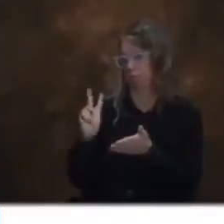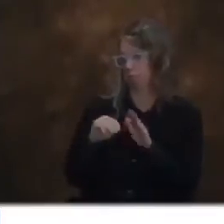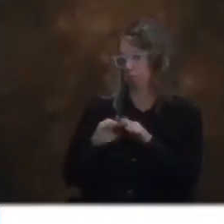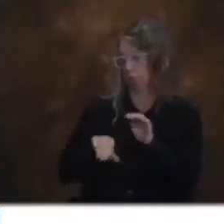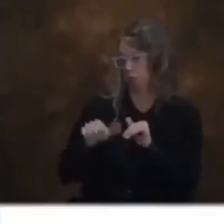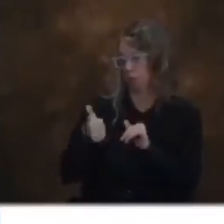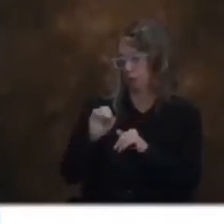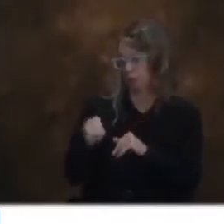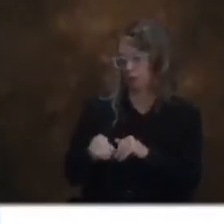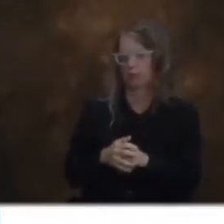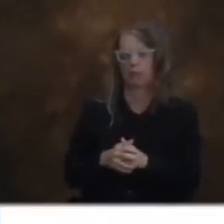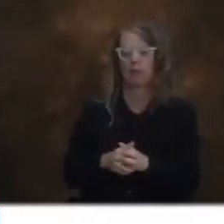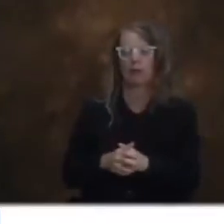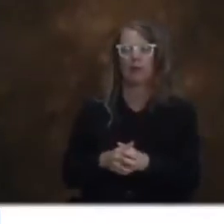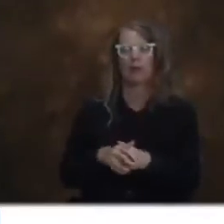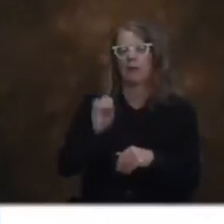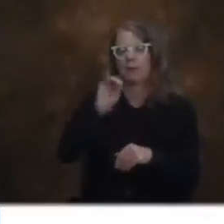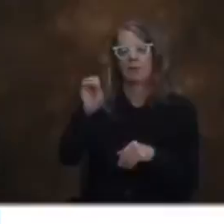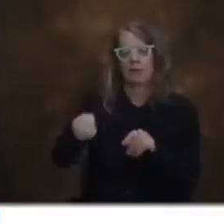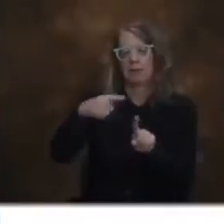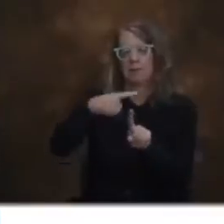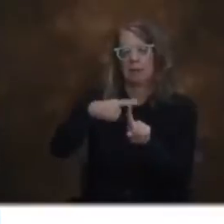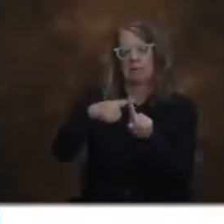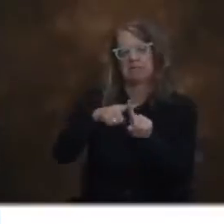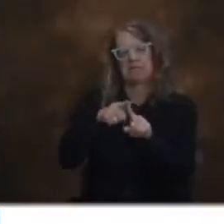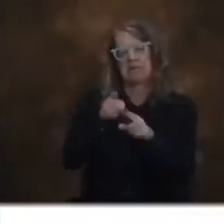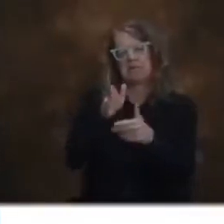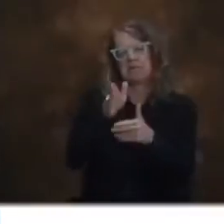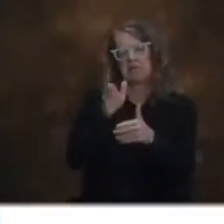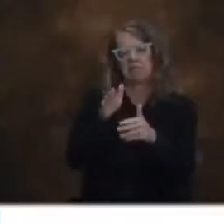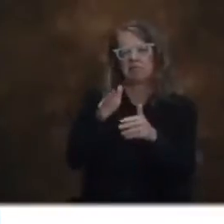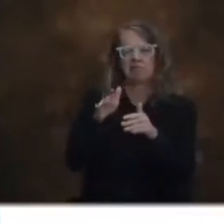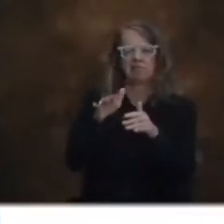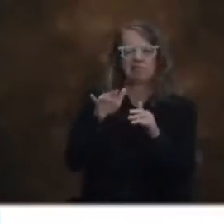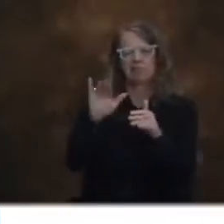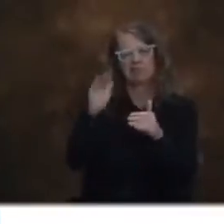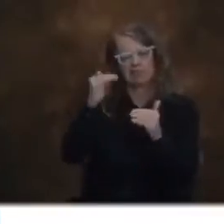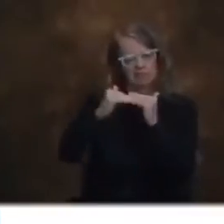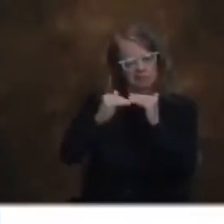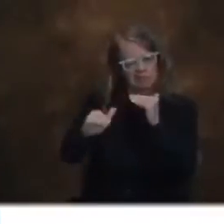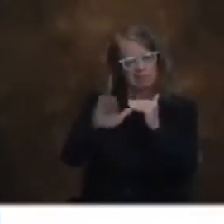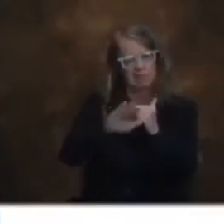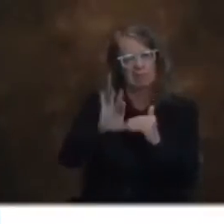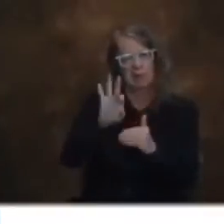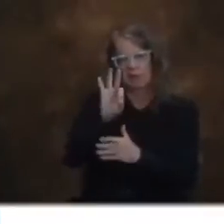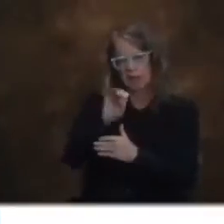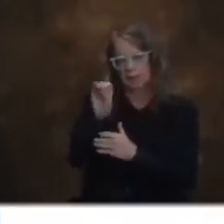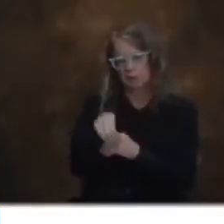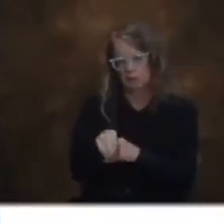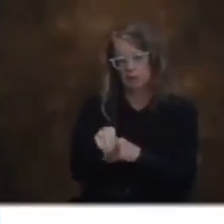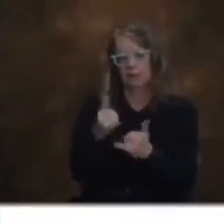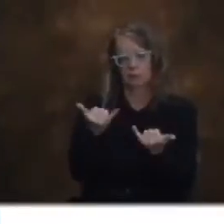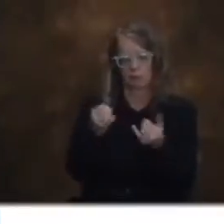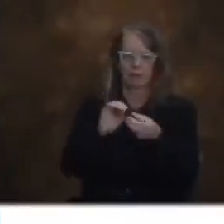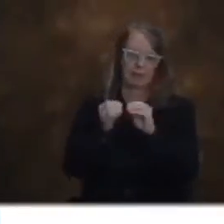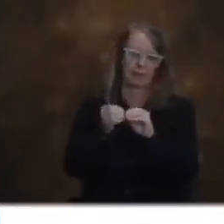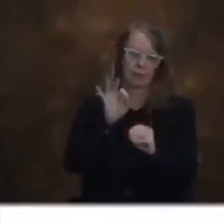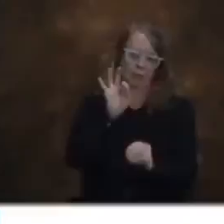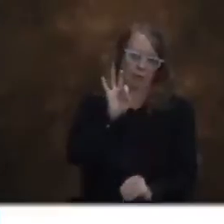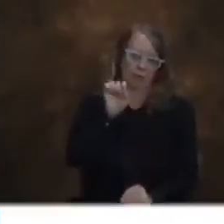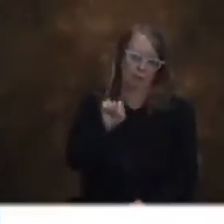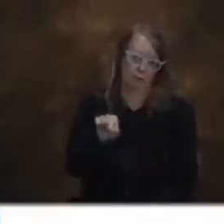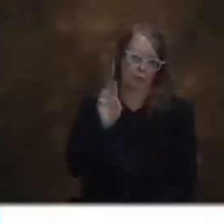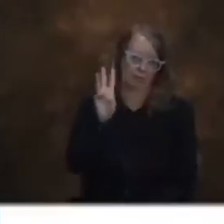semanas el porcentaje de positividad se ha estabilizado en la mitad del 9% con un valor actual de hoy